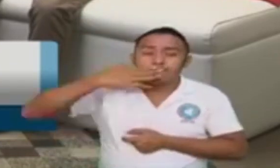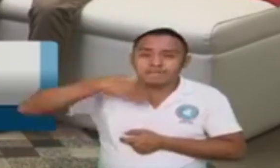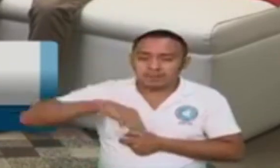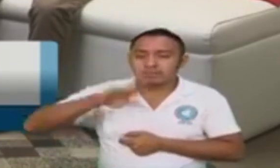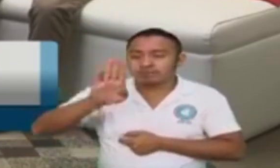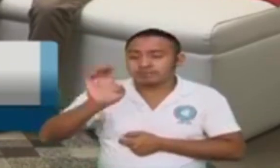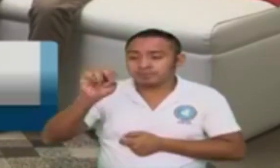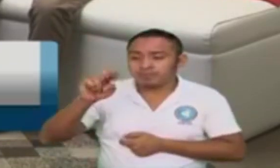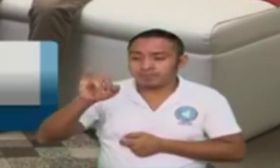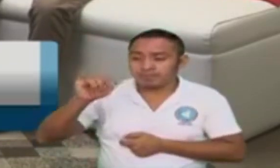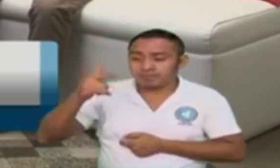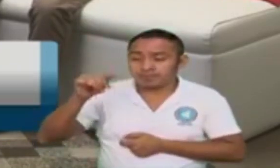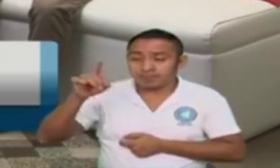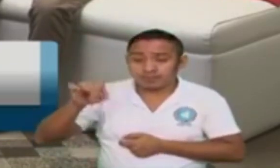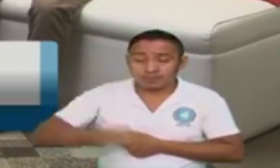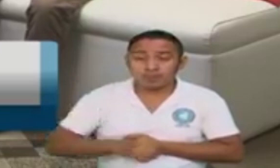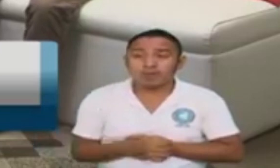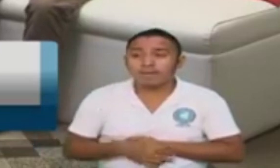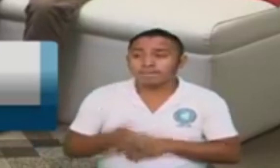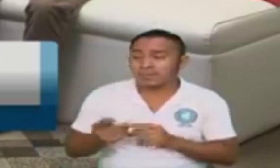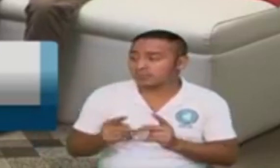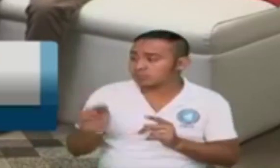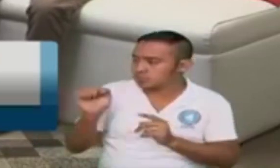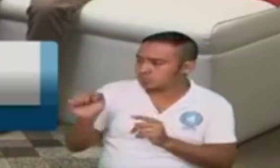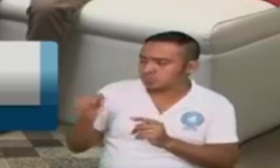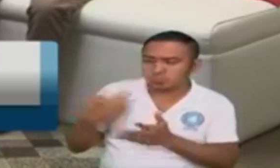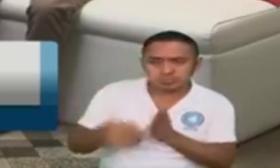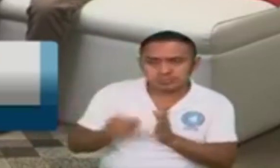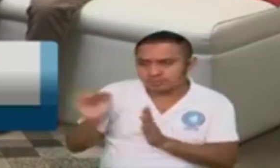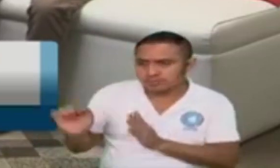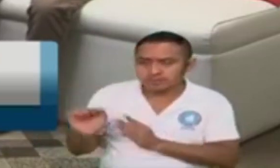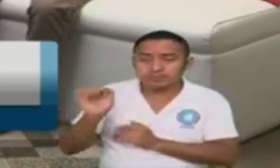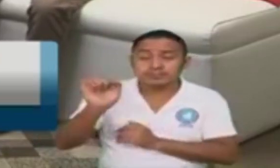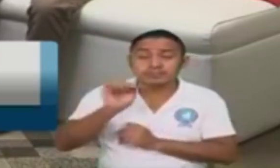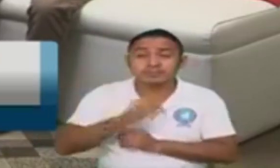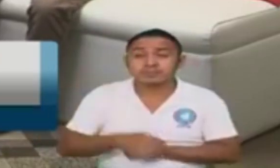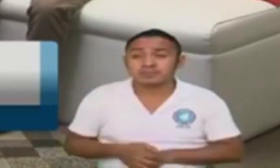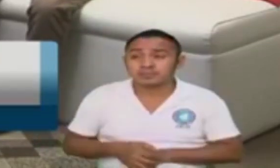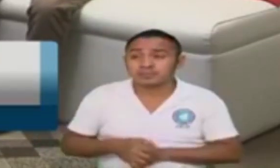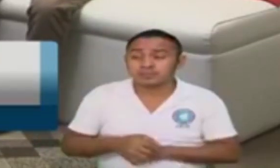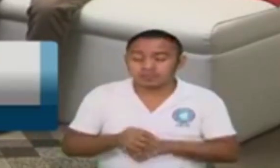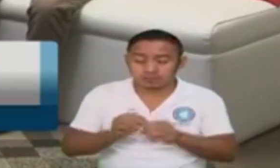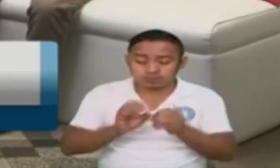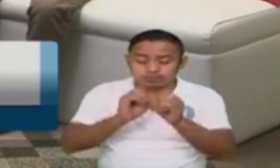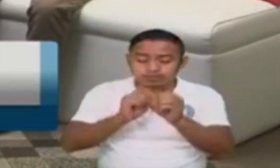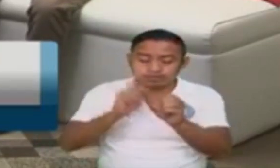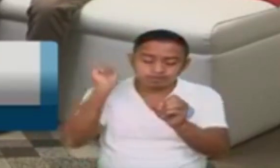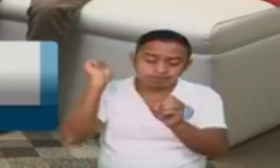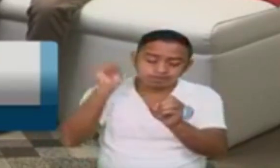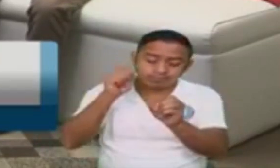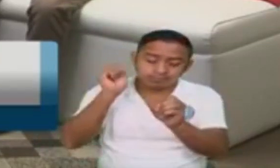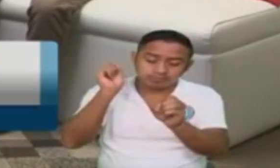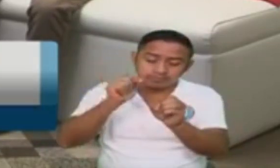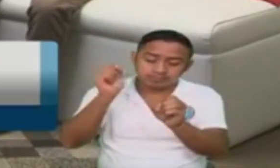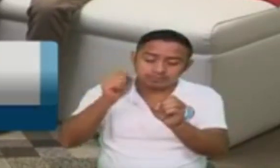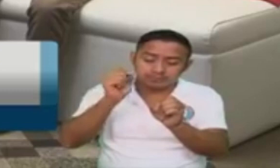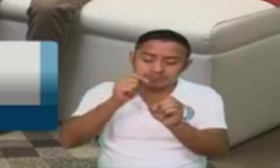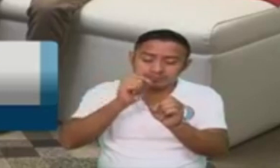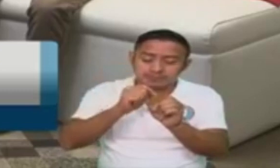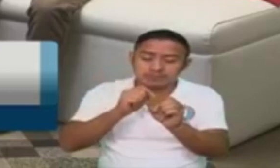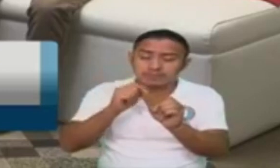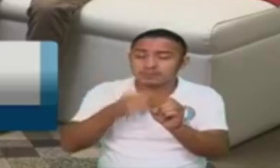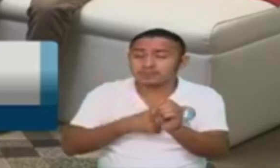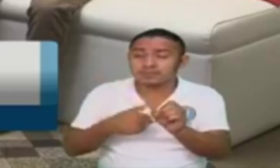benignos, es un nódulo quístico. Aunque nosotros los mandamos a pinchar, pues siempre. ¿Se pinchan? Se pueden mandar a la